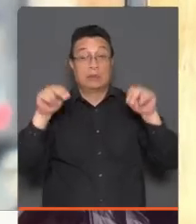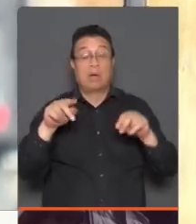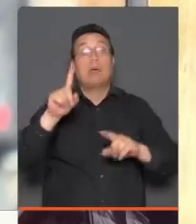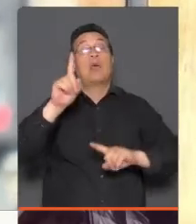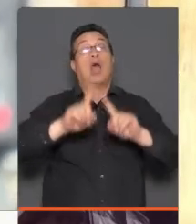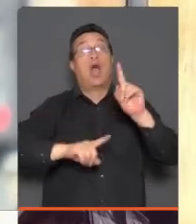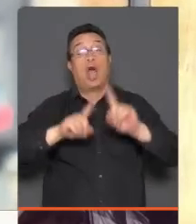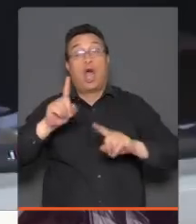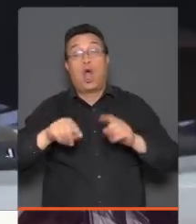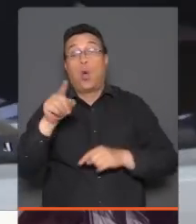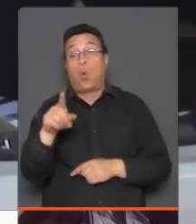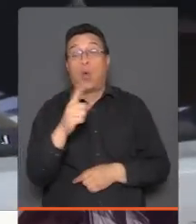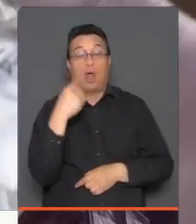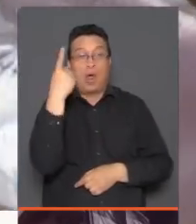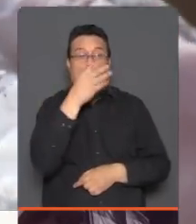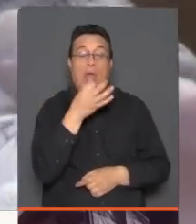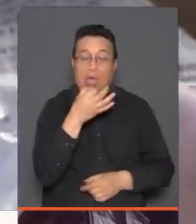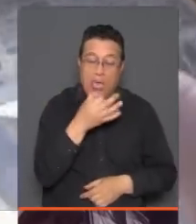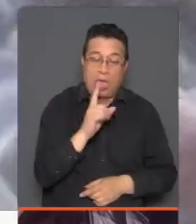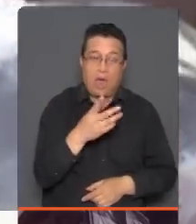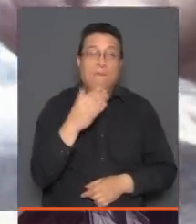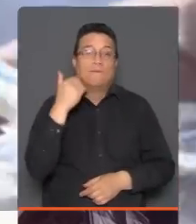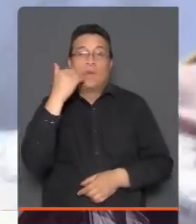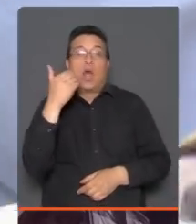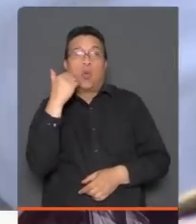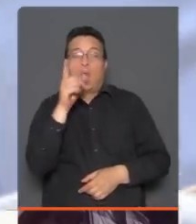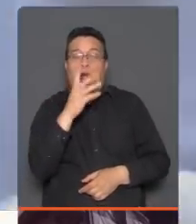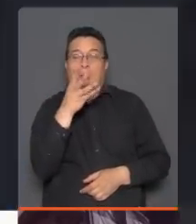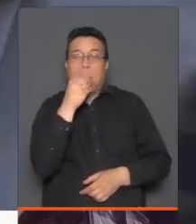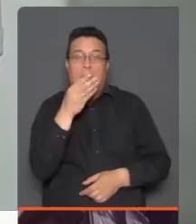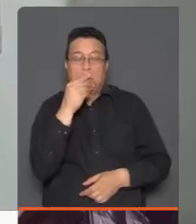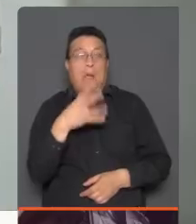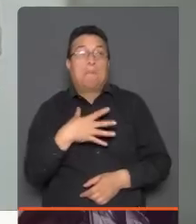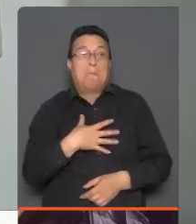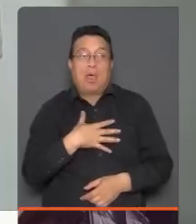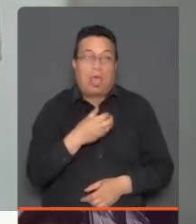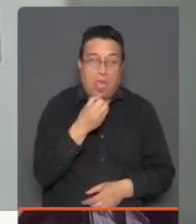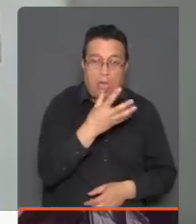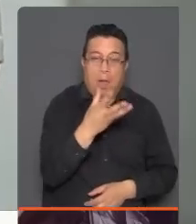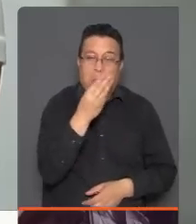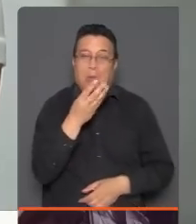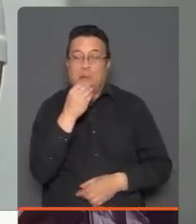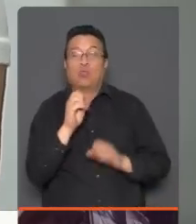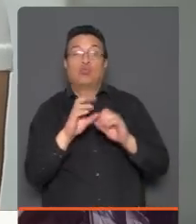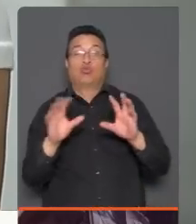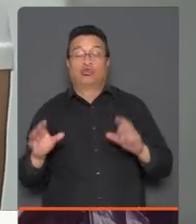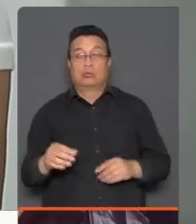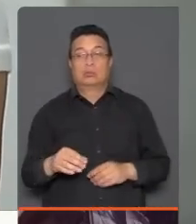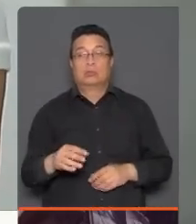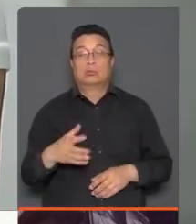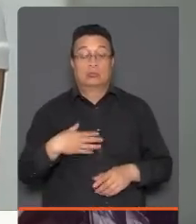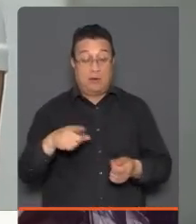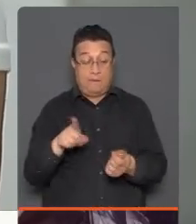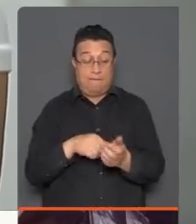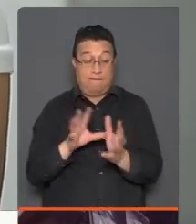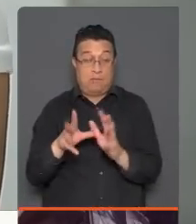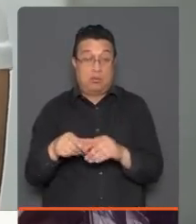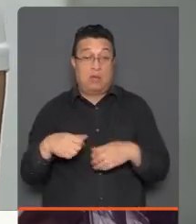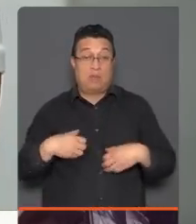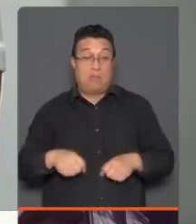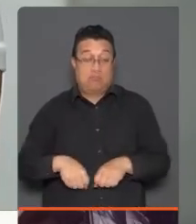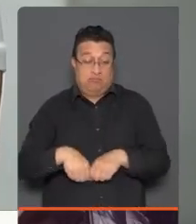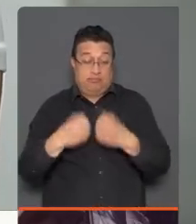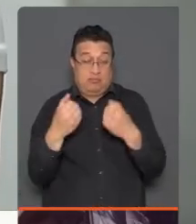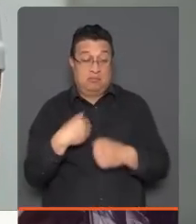siquiera se atreven a dar sus testimonios por vergüenza, por miedo. Se destruyó una familia porque una hija,